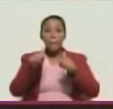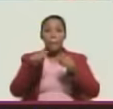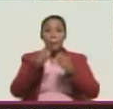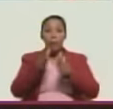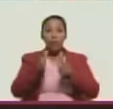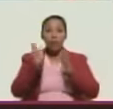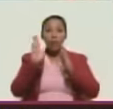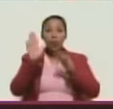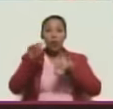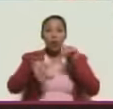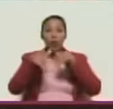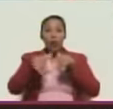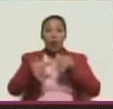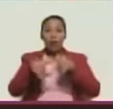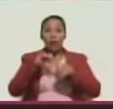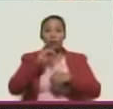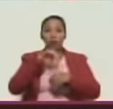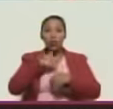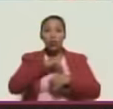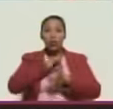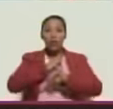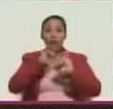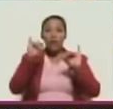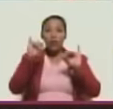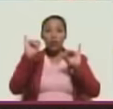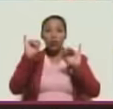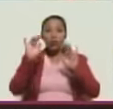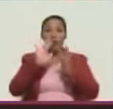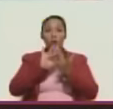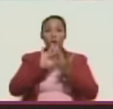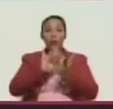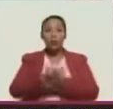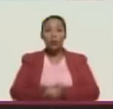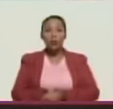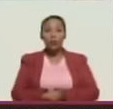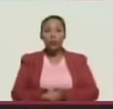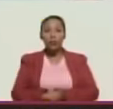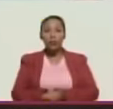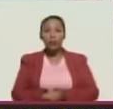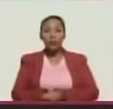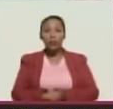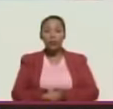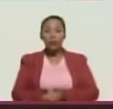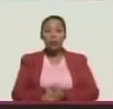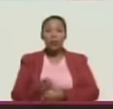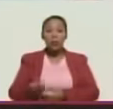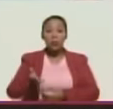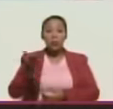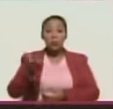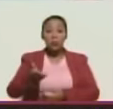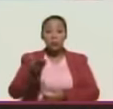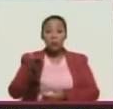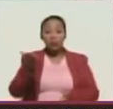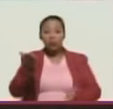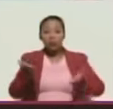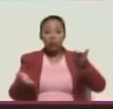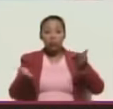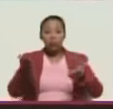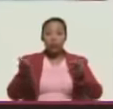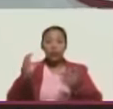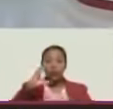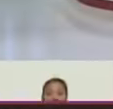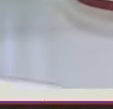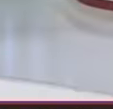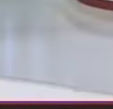electoral con esta información nosotros vamos a despedir el contacto importantísimo balance del Consejo Nacional